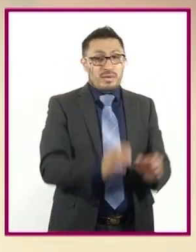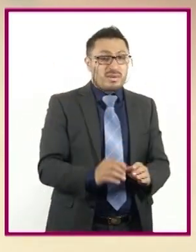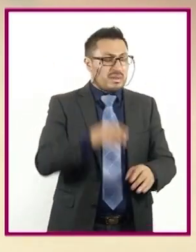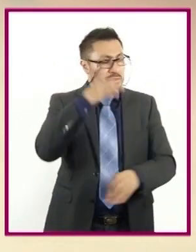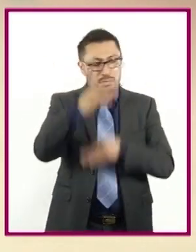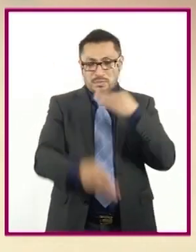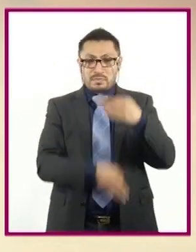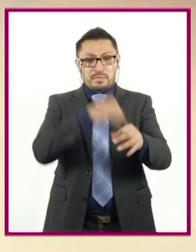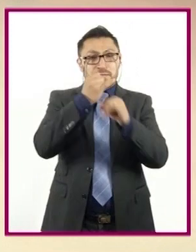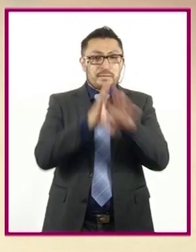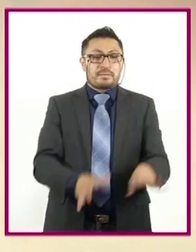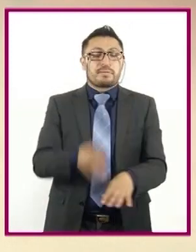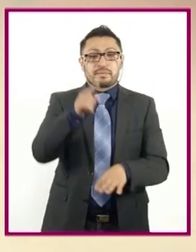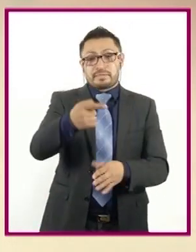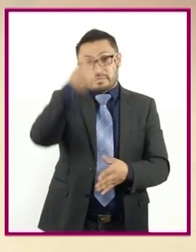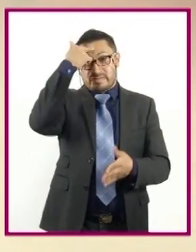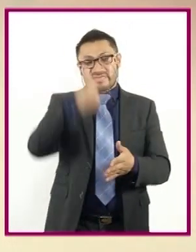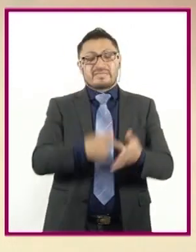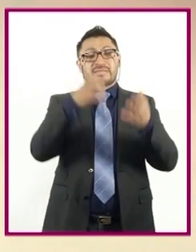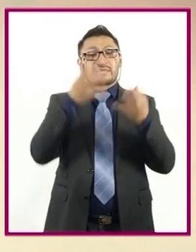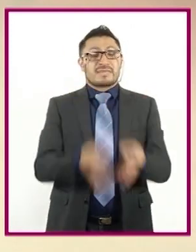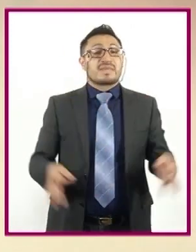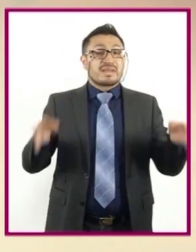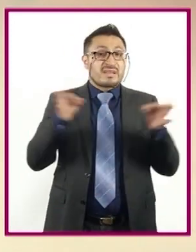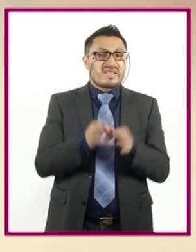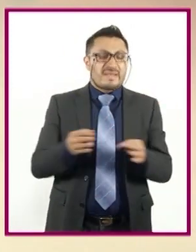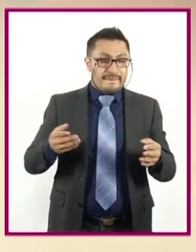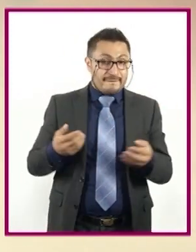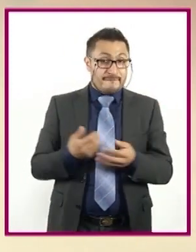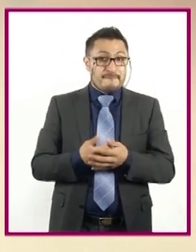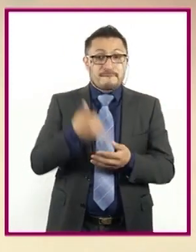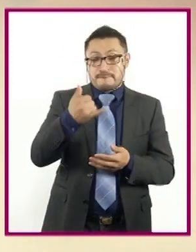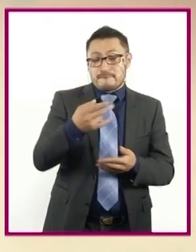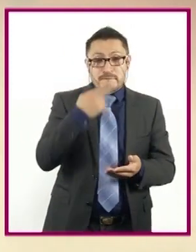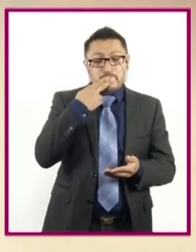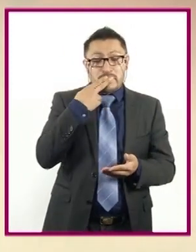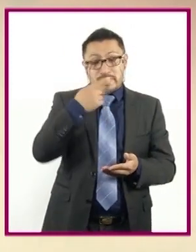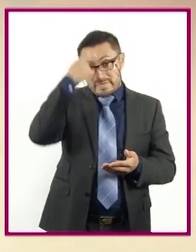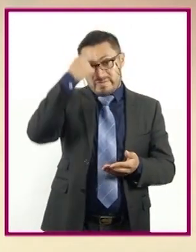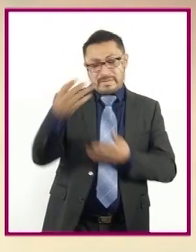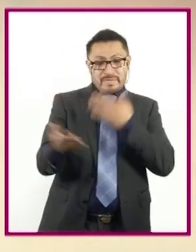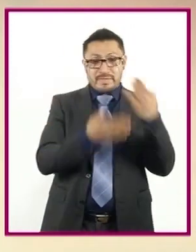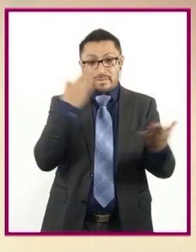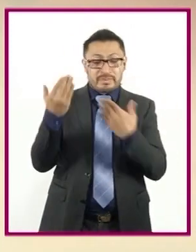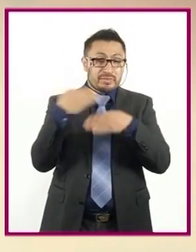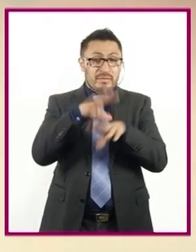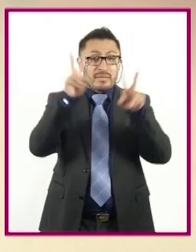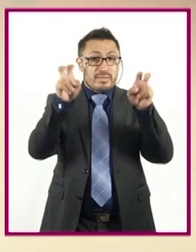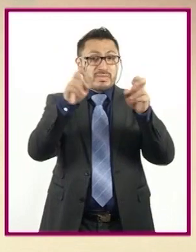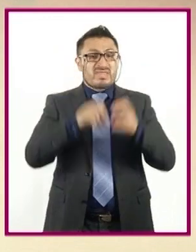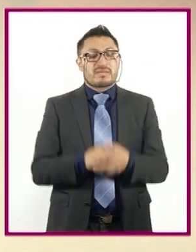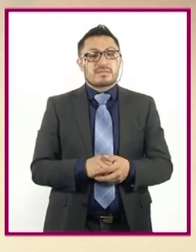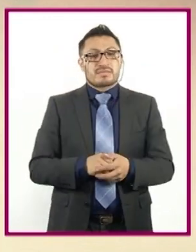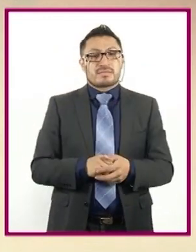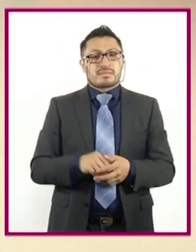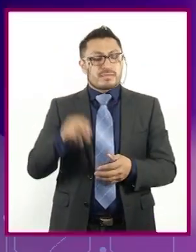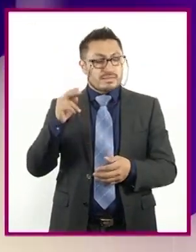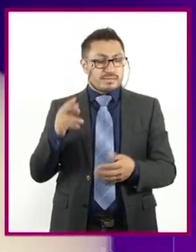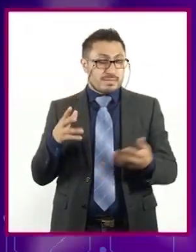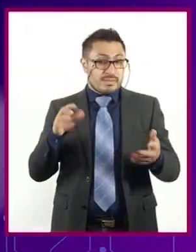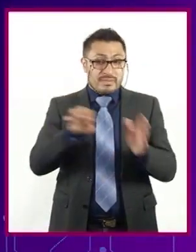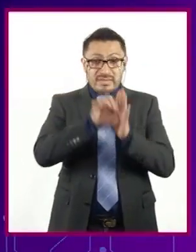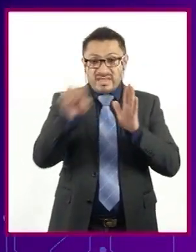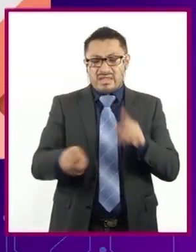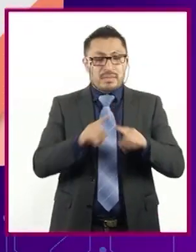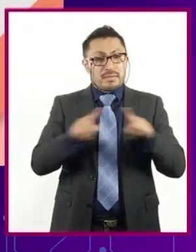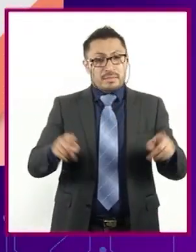esos datos que consideren relevantes y los cuales les servirán para estudiar sobre el tema. Veamos otro